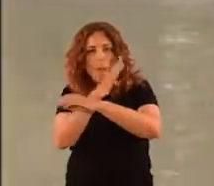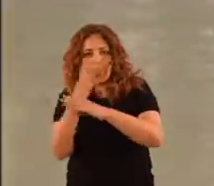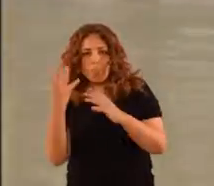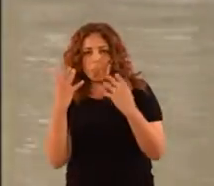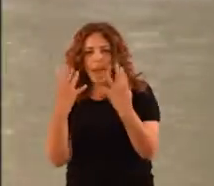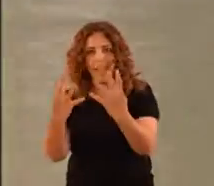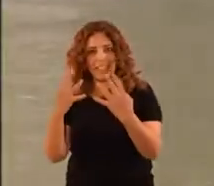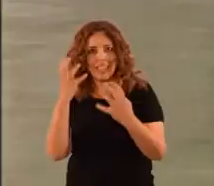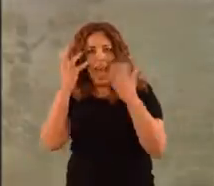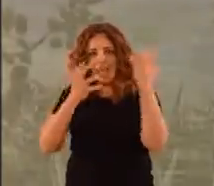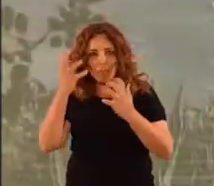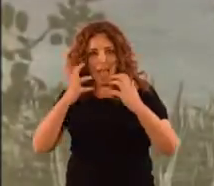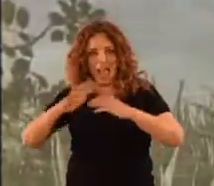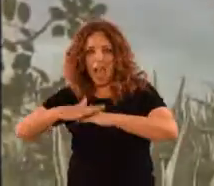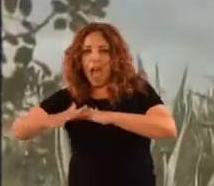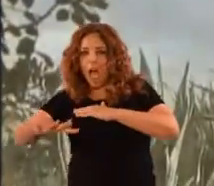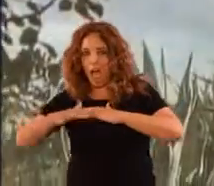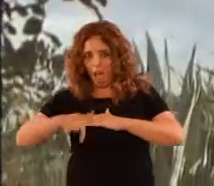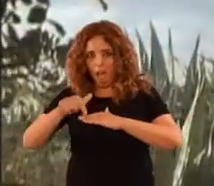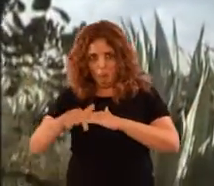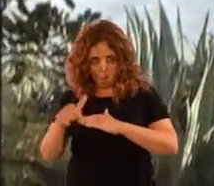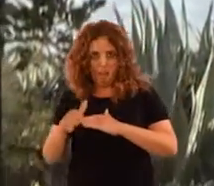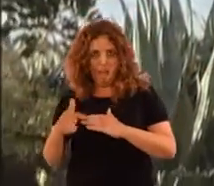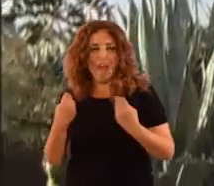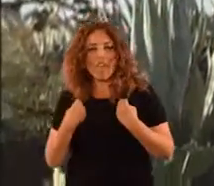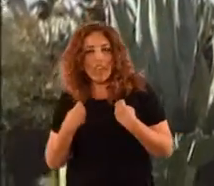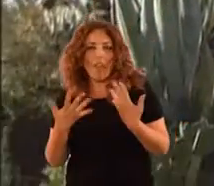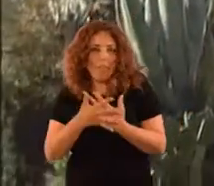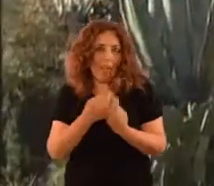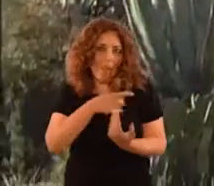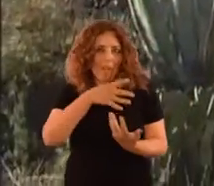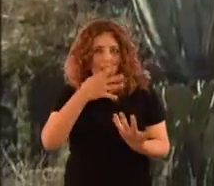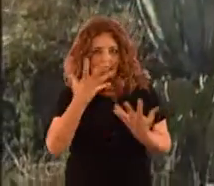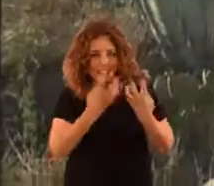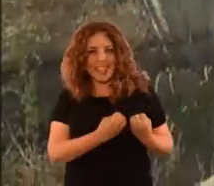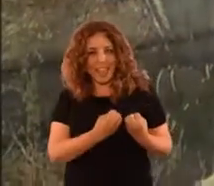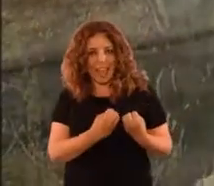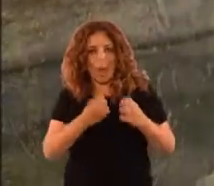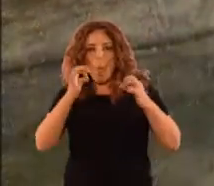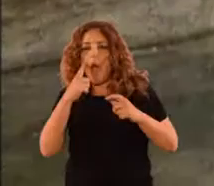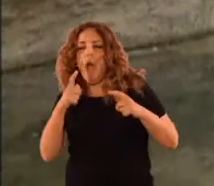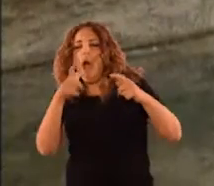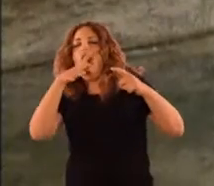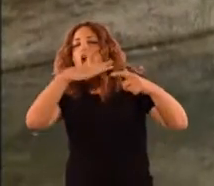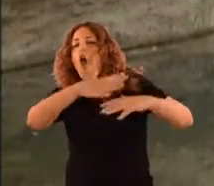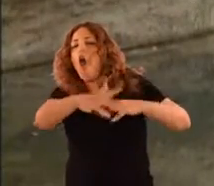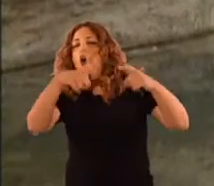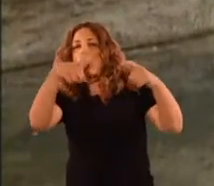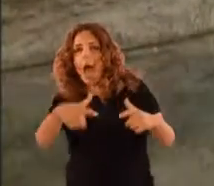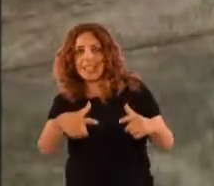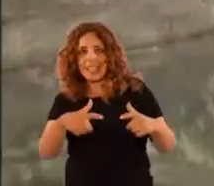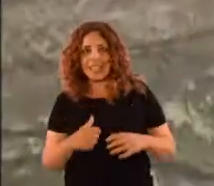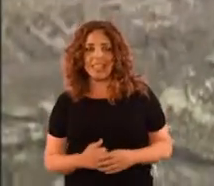acuática conviven rodeadas de extremadas condiciones de aridez. Un verdadero oasis.